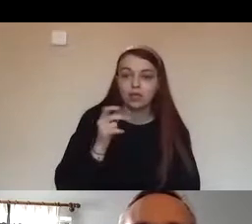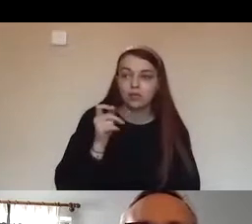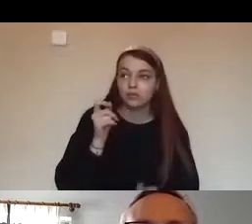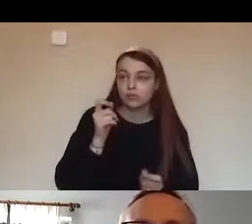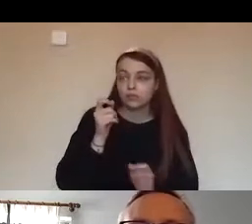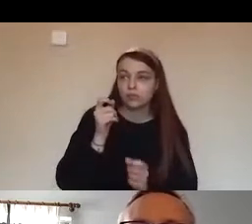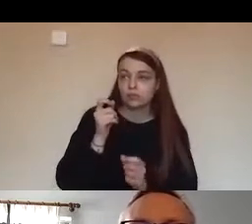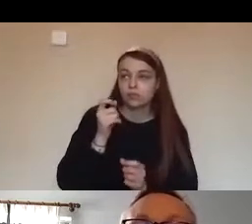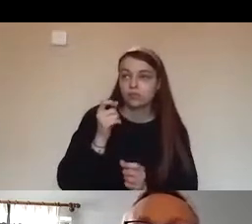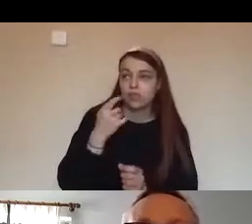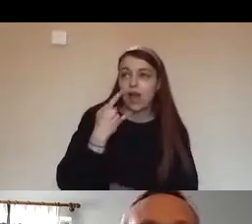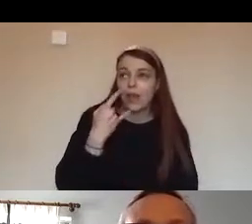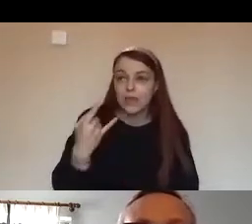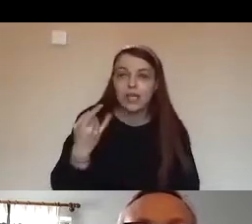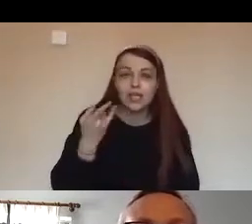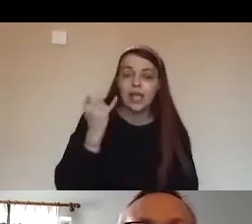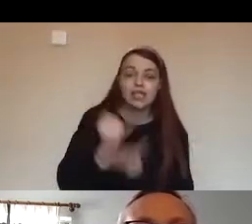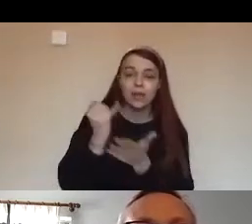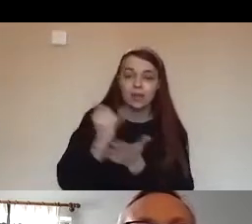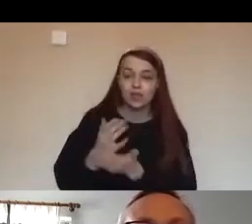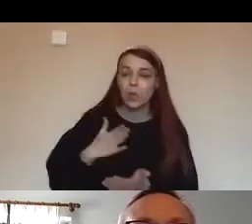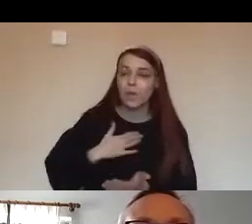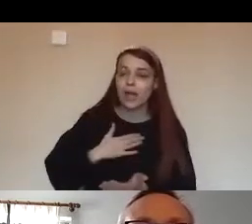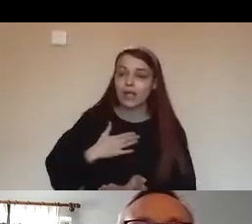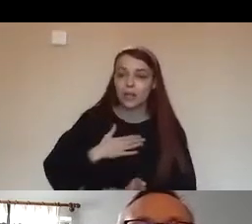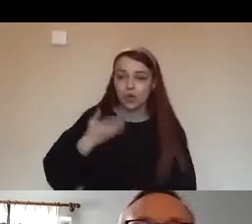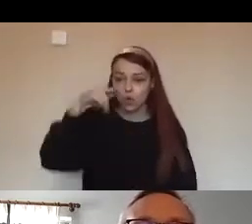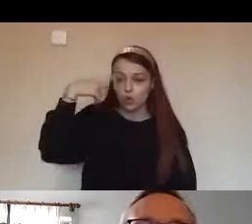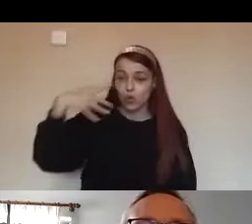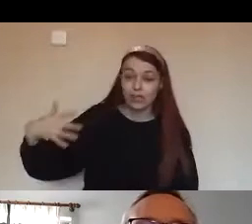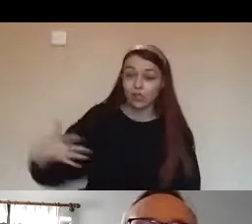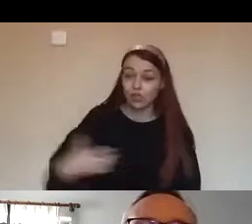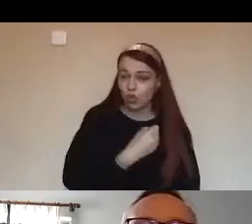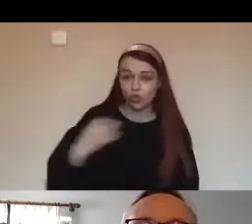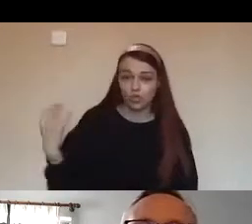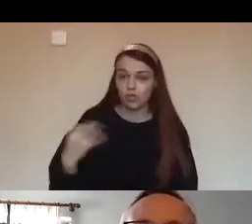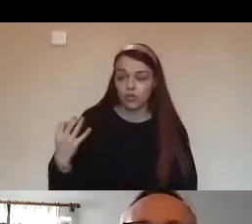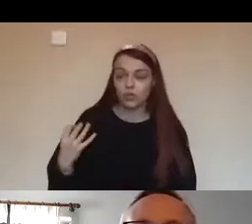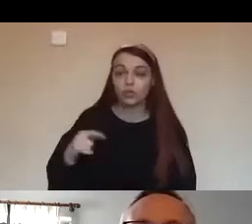experimente el patrimonio cultural. En muchos casos, las soluciones